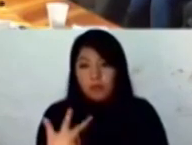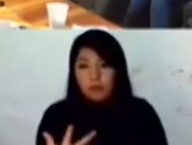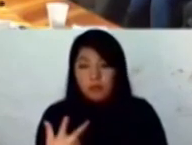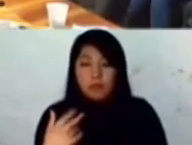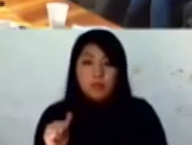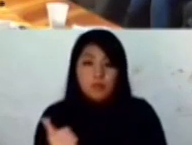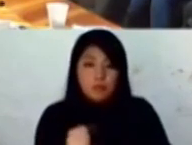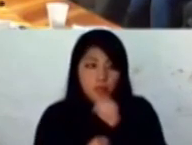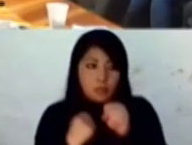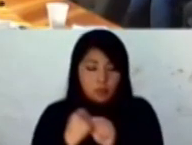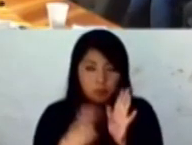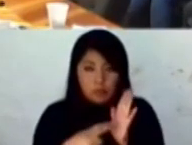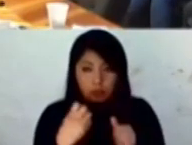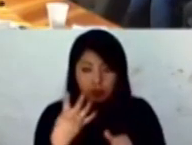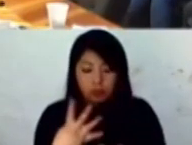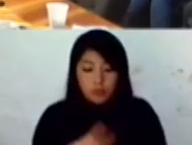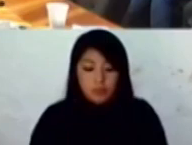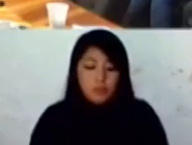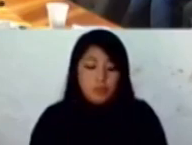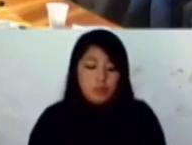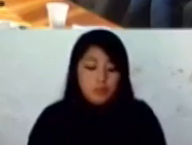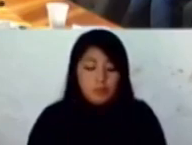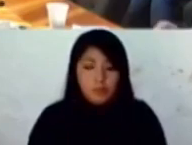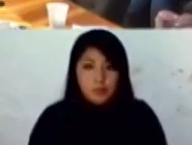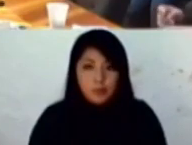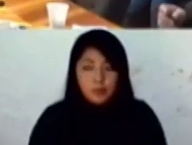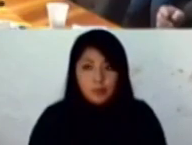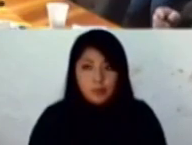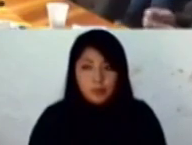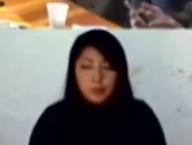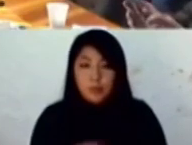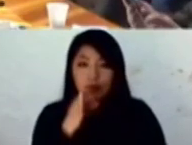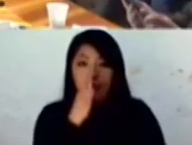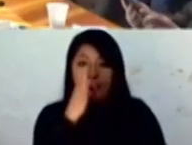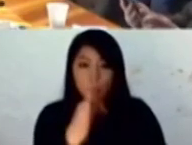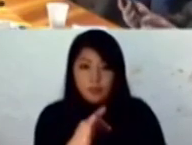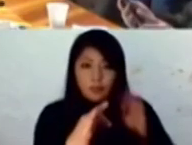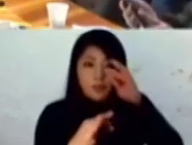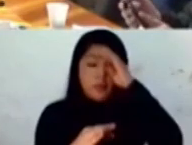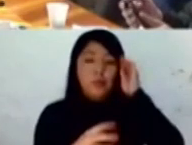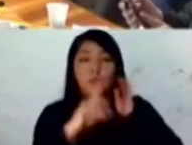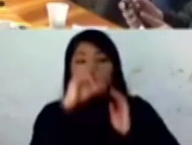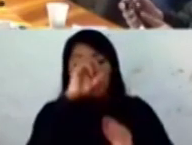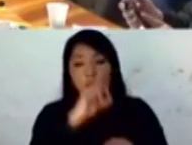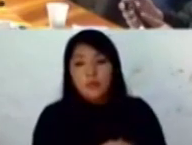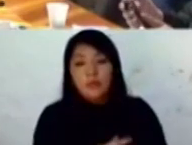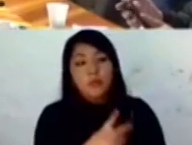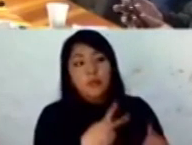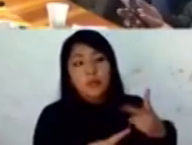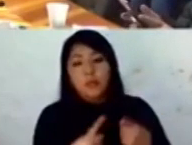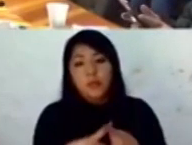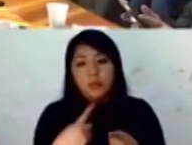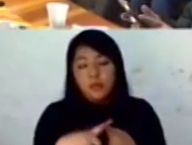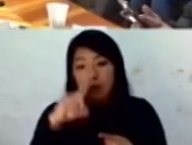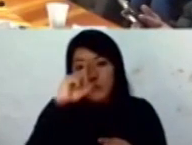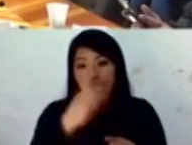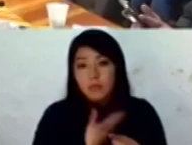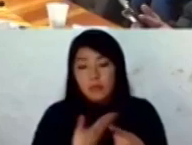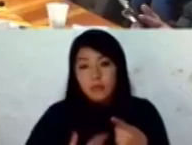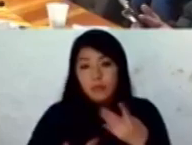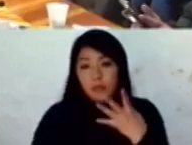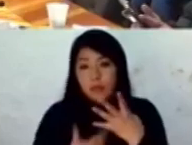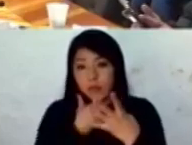tascala dentro de los tres días hábiles siguientes a que esto ocurra para corac noticias Jesús Valdés Lima